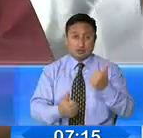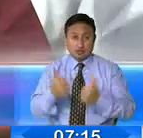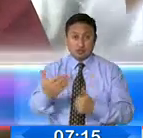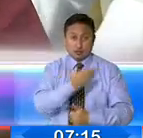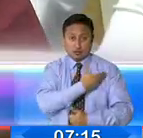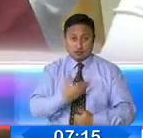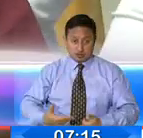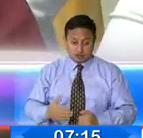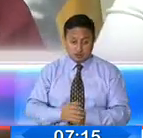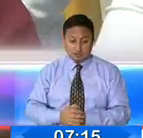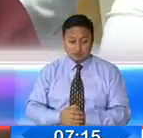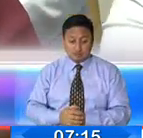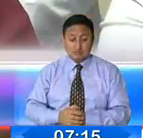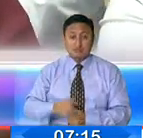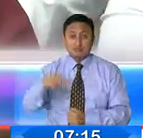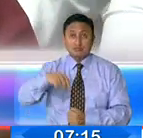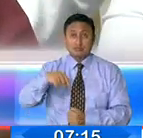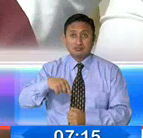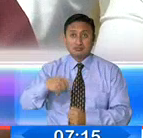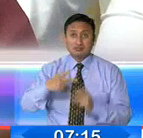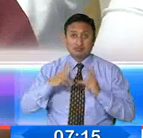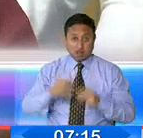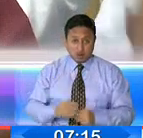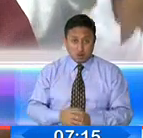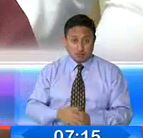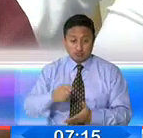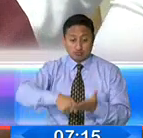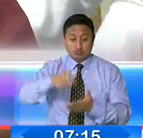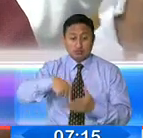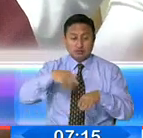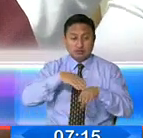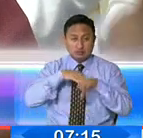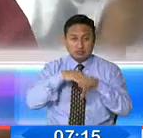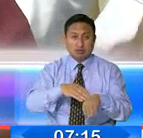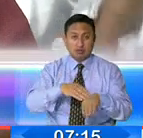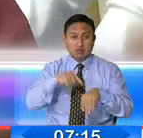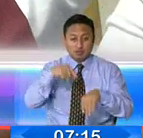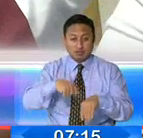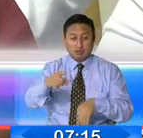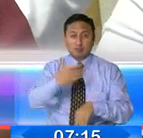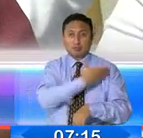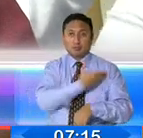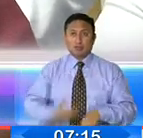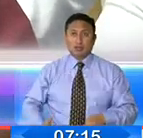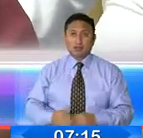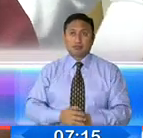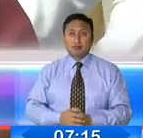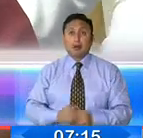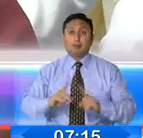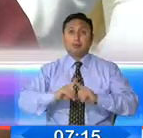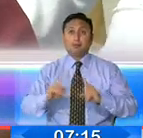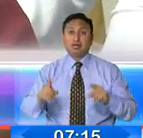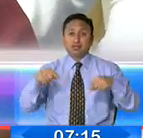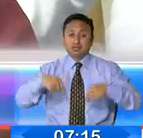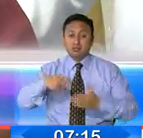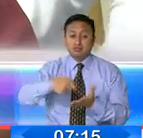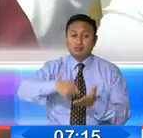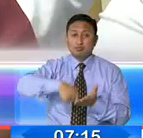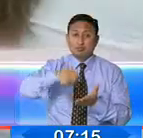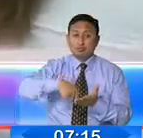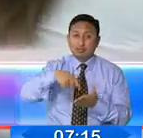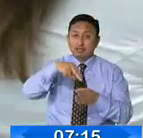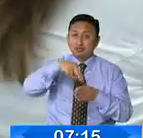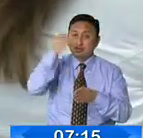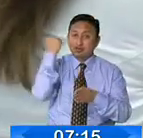que quien firme con el sector de la salud tendrá el respaldo para que llegue a ser presidente. Pero tendrá que ser una firma